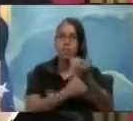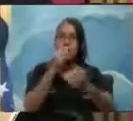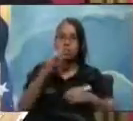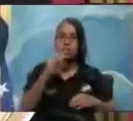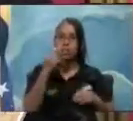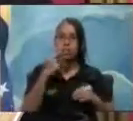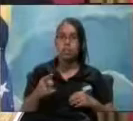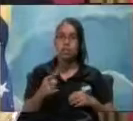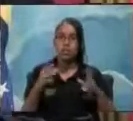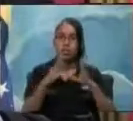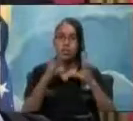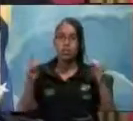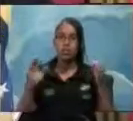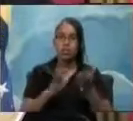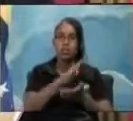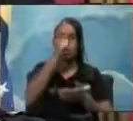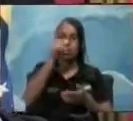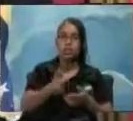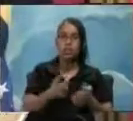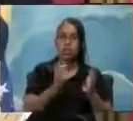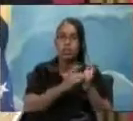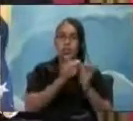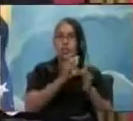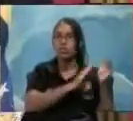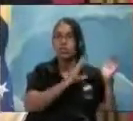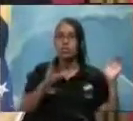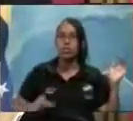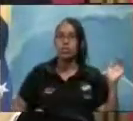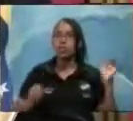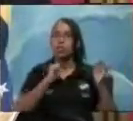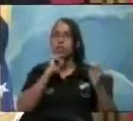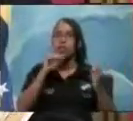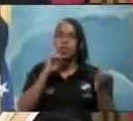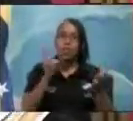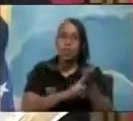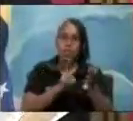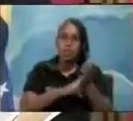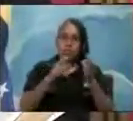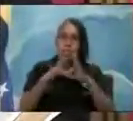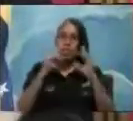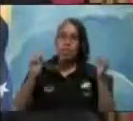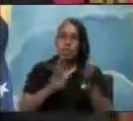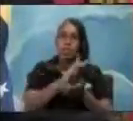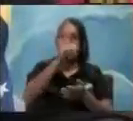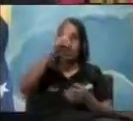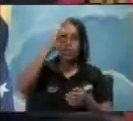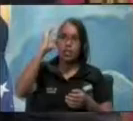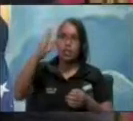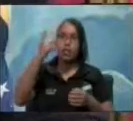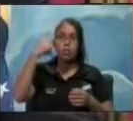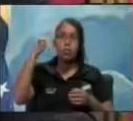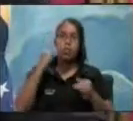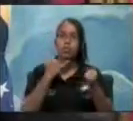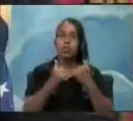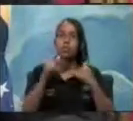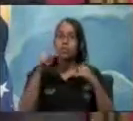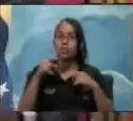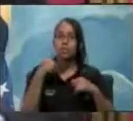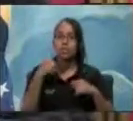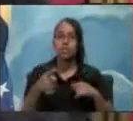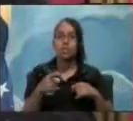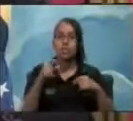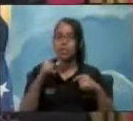así, toda la gloria sea de Dios. Amén. Y es verdad, toda la gloria es de Dios. Y por último, aquí dice que Pilato